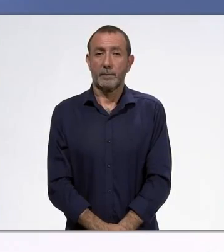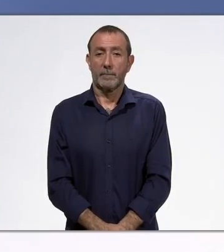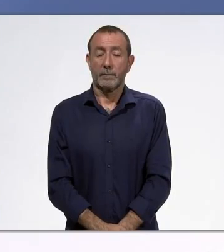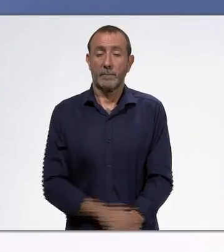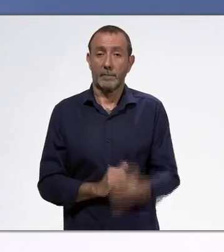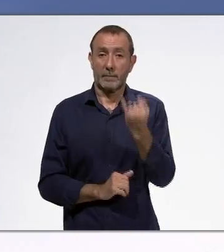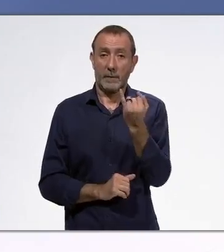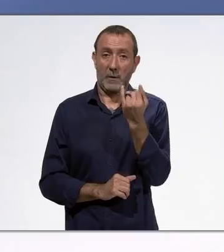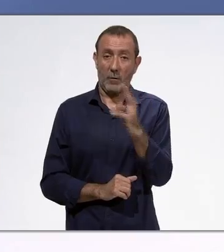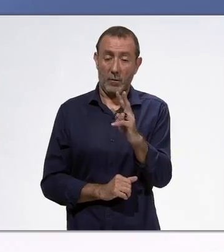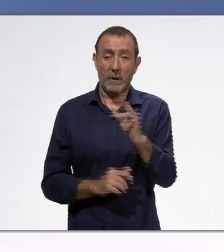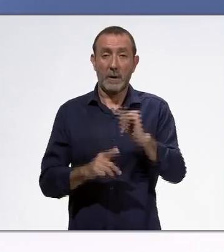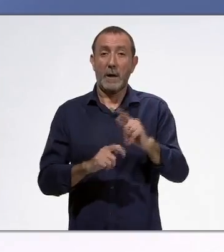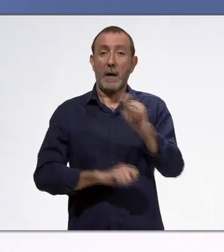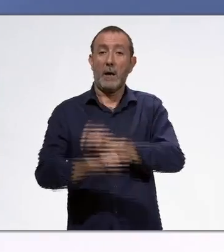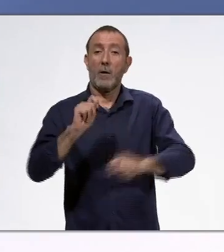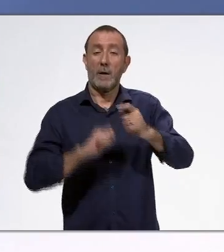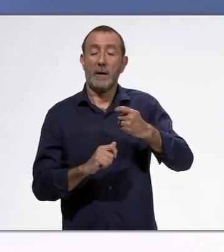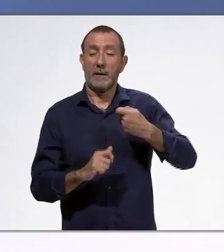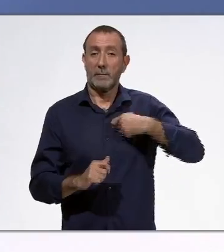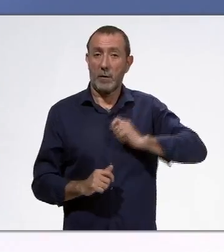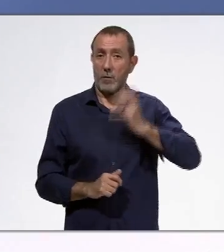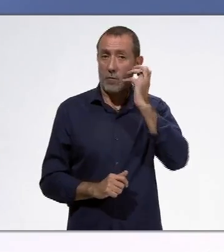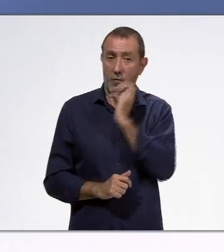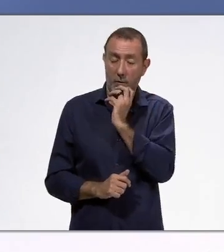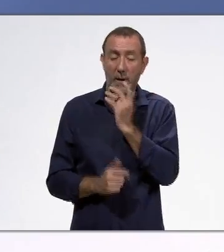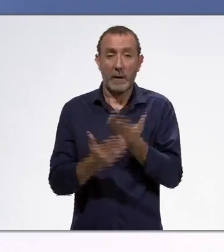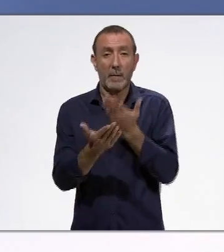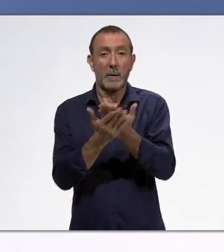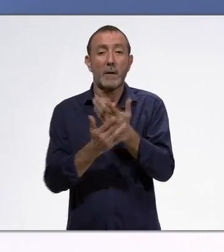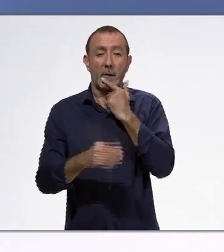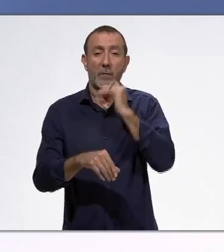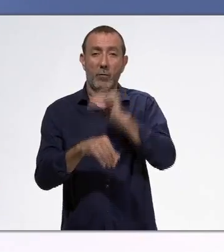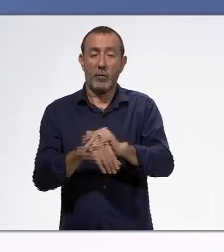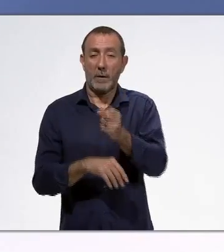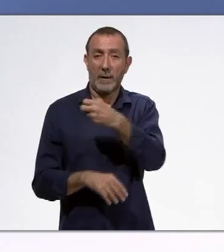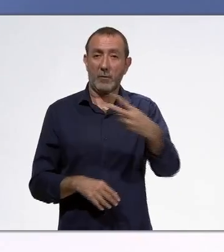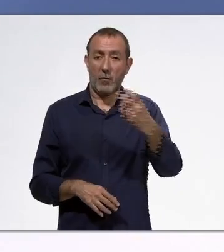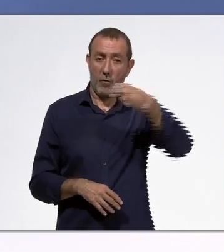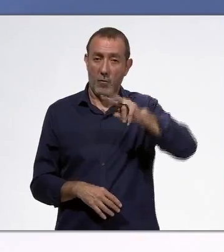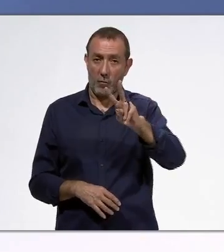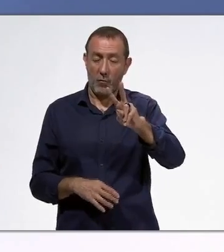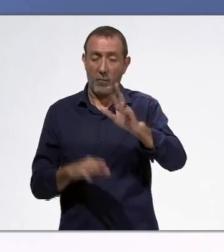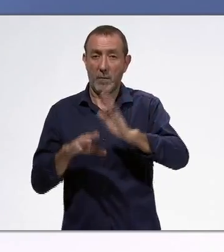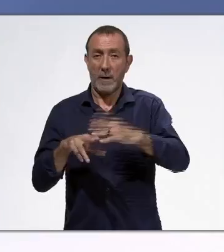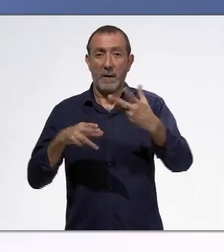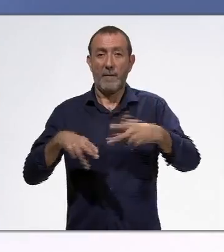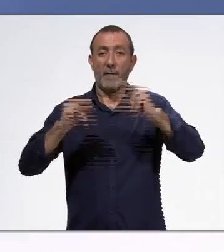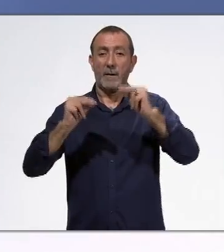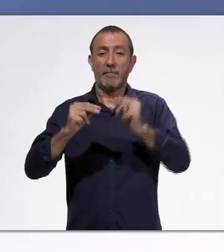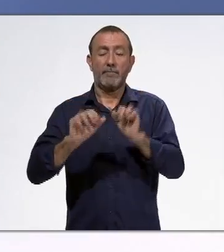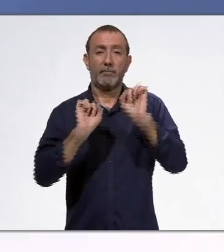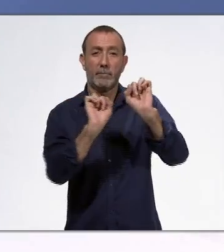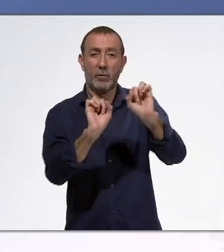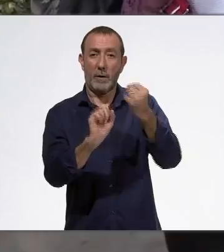izquierda unida de la asociación de amistades hispano cubana han pedido que se cumpla la resolución de la ONU y se ponga fin al